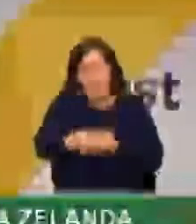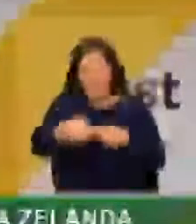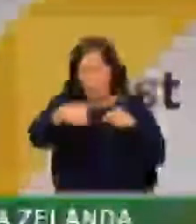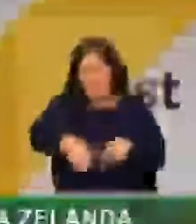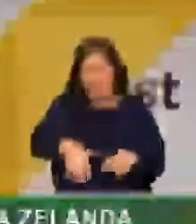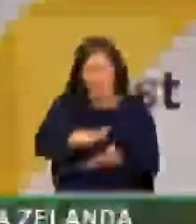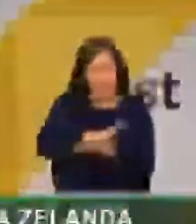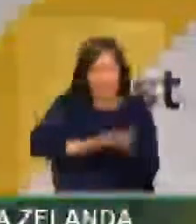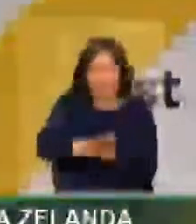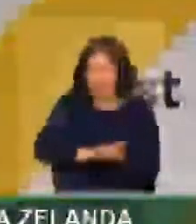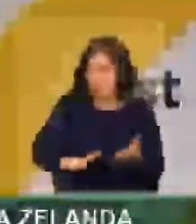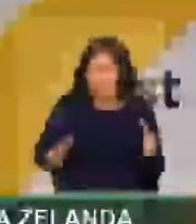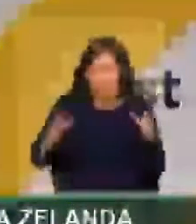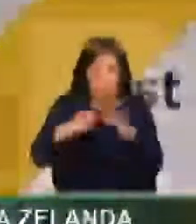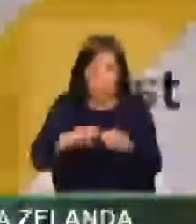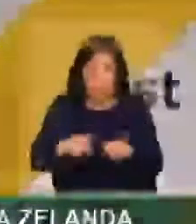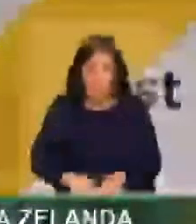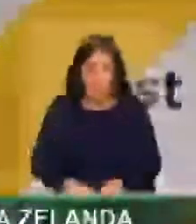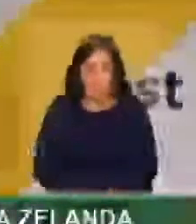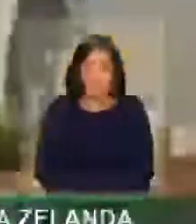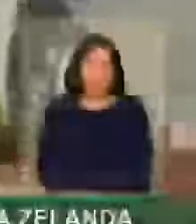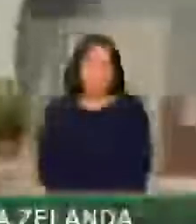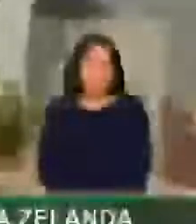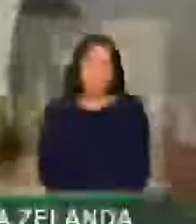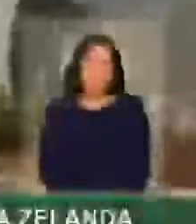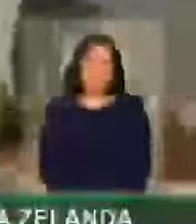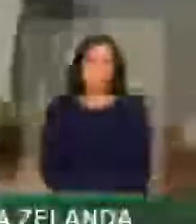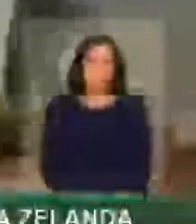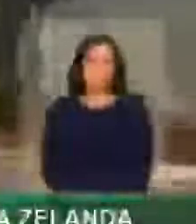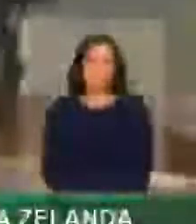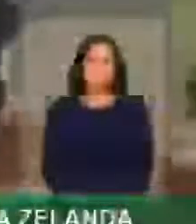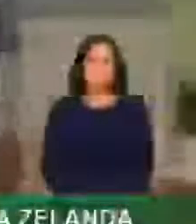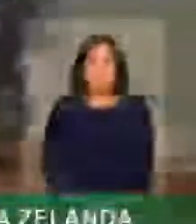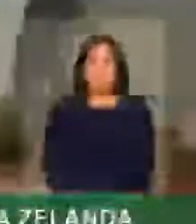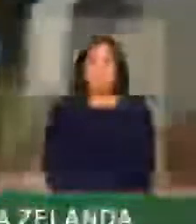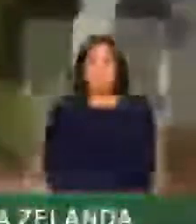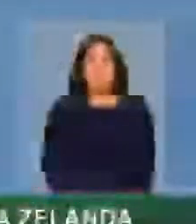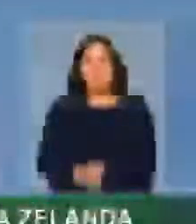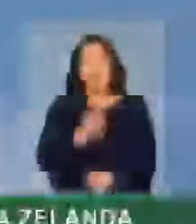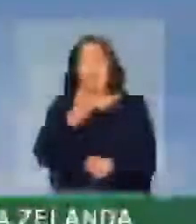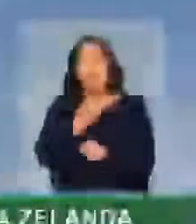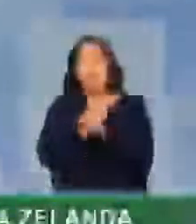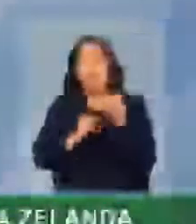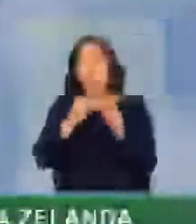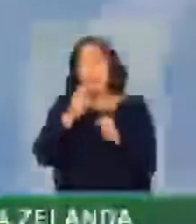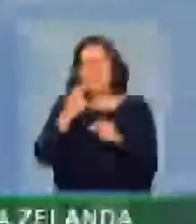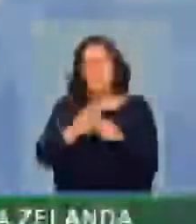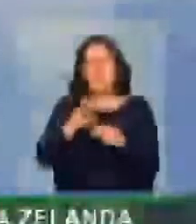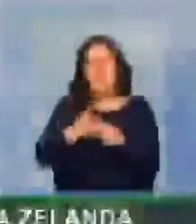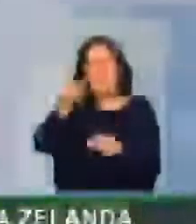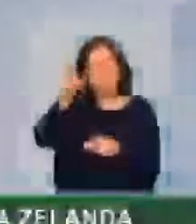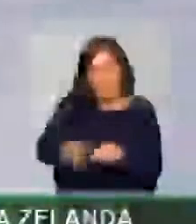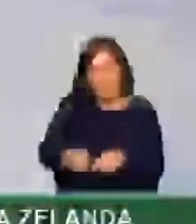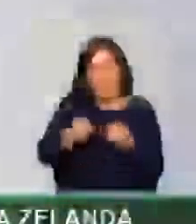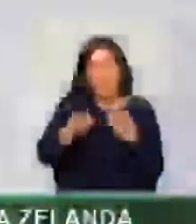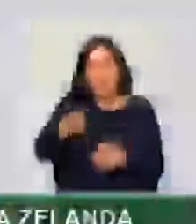ni por ninguna comunidad. Or any community. Ardern dijo que no podía revelar la identidad del agresor dado que una decisión